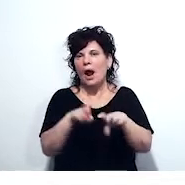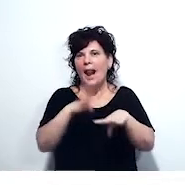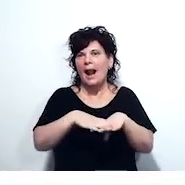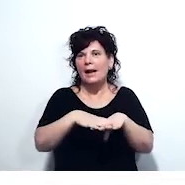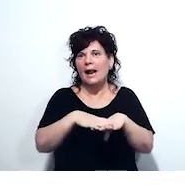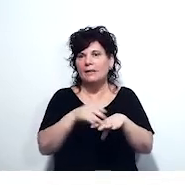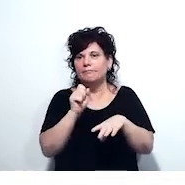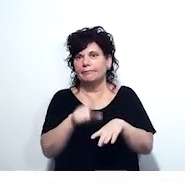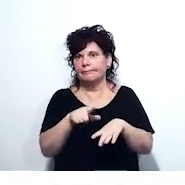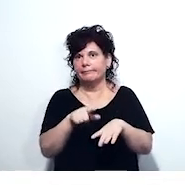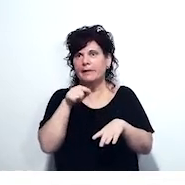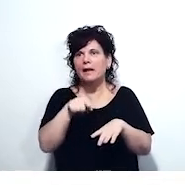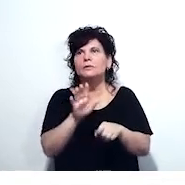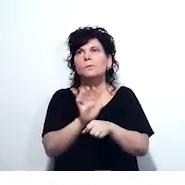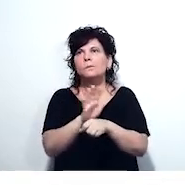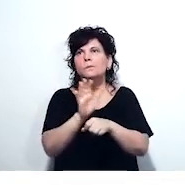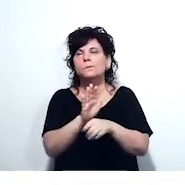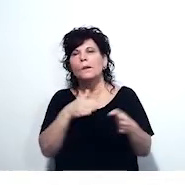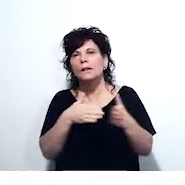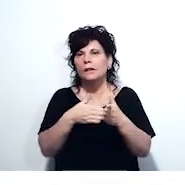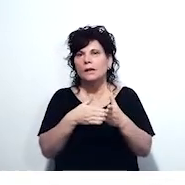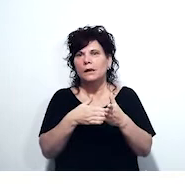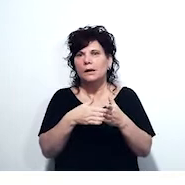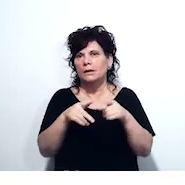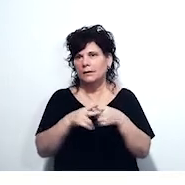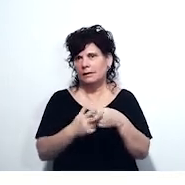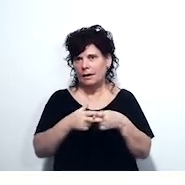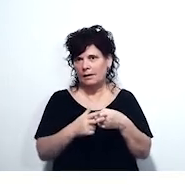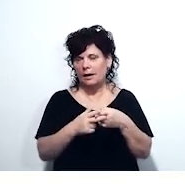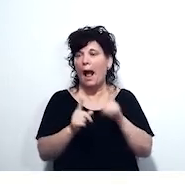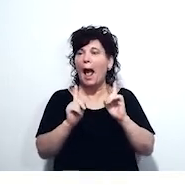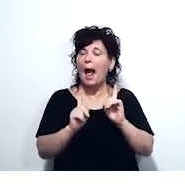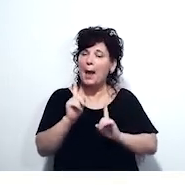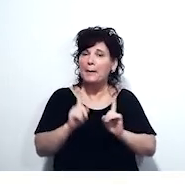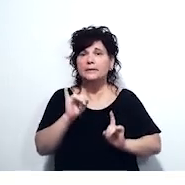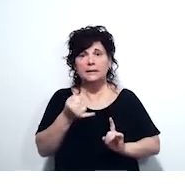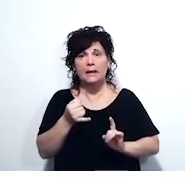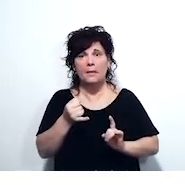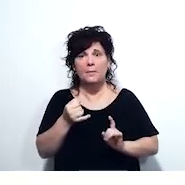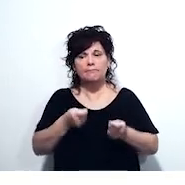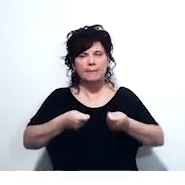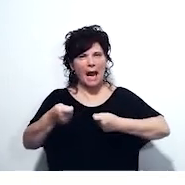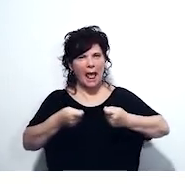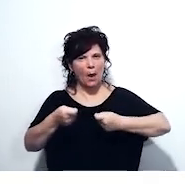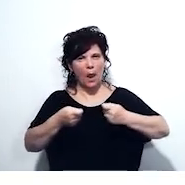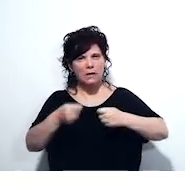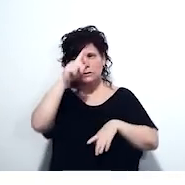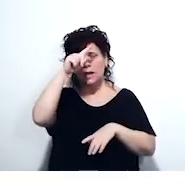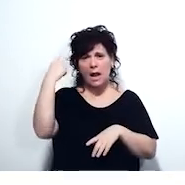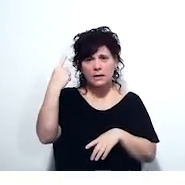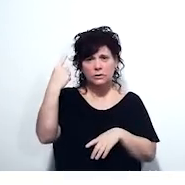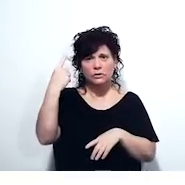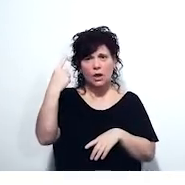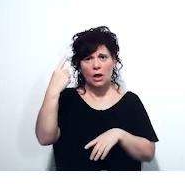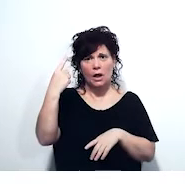otros datos. Entonces ahí ya tienen una barrera técnica. Además, a veces hay regulaciones